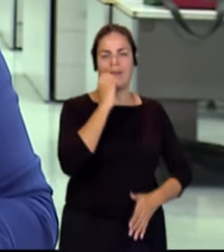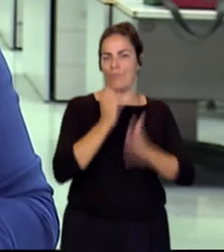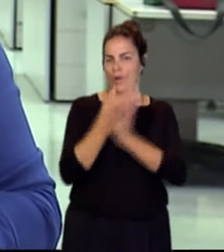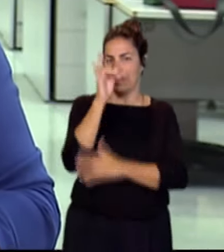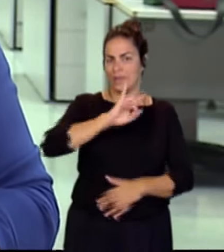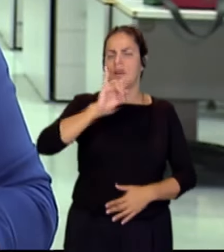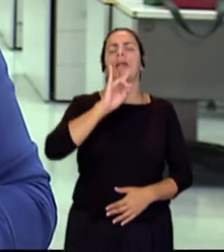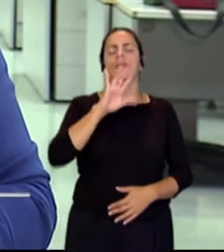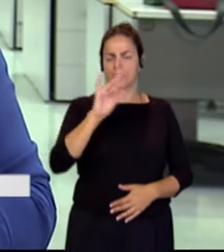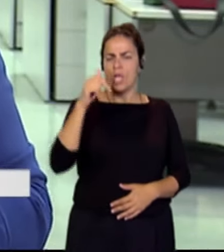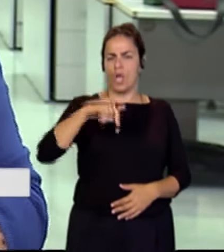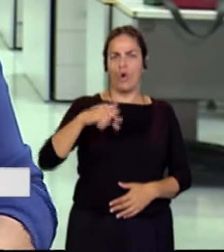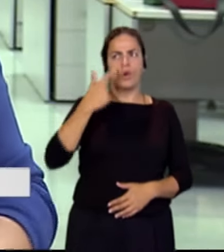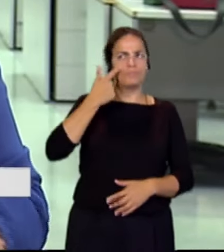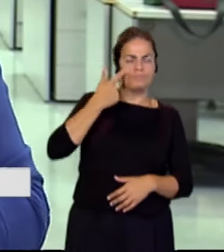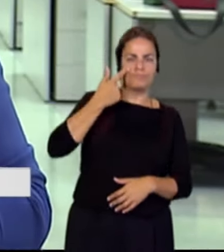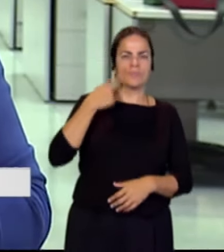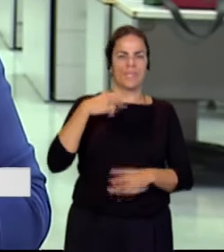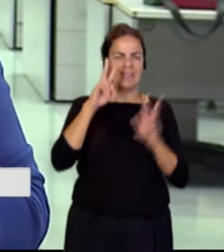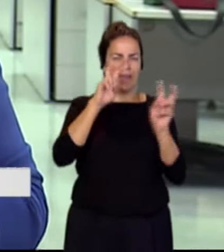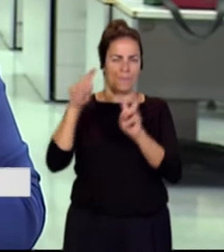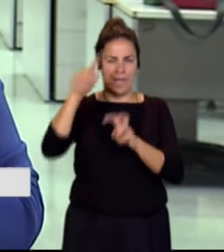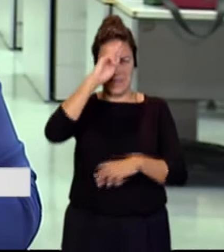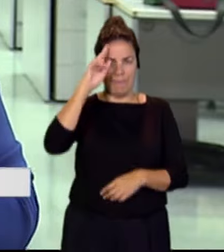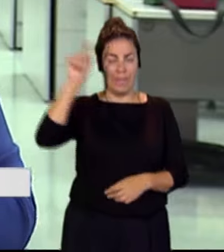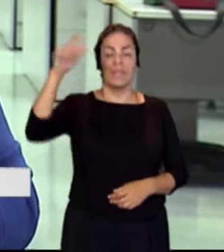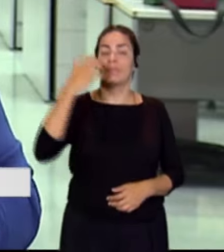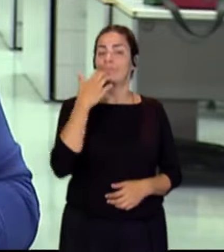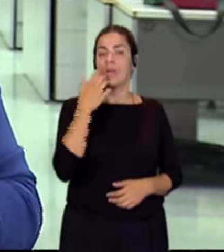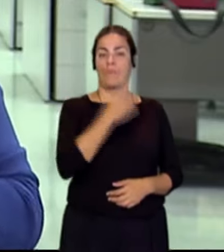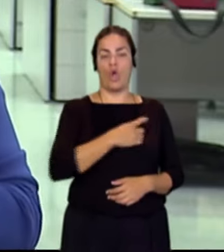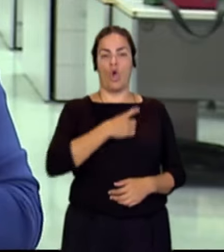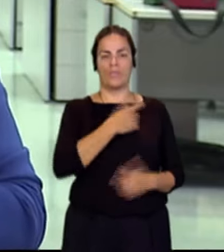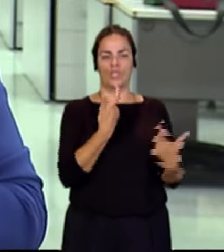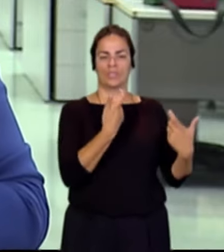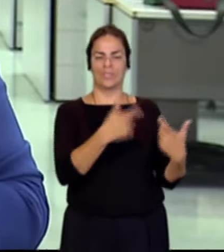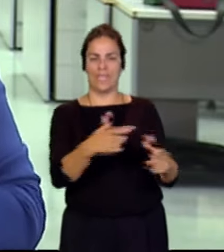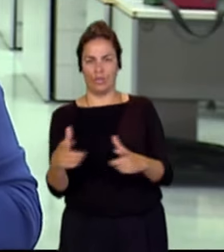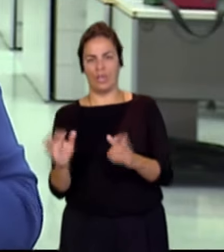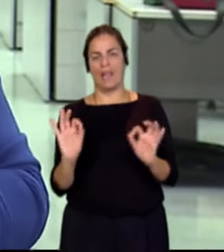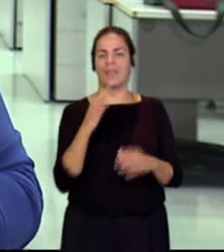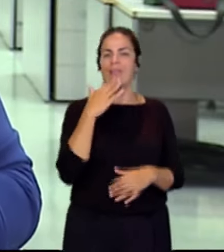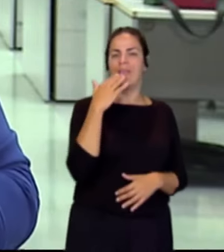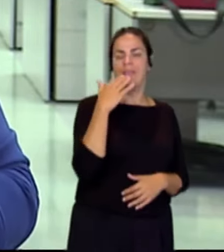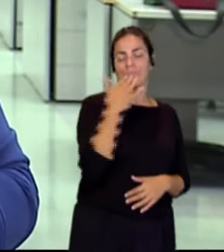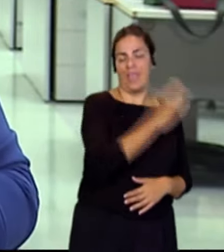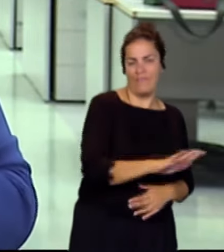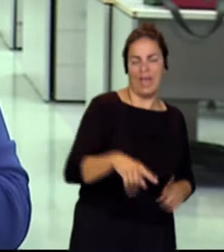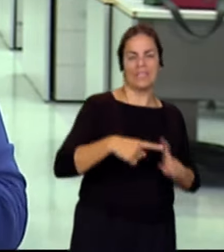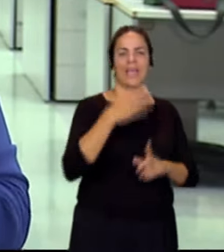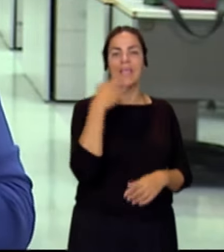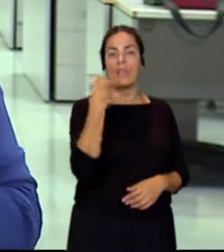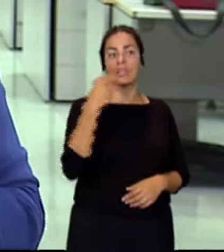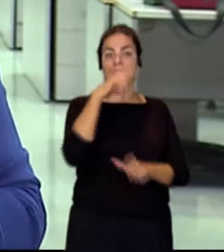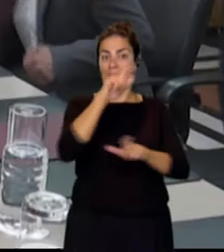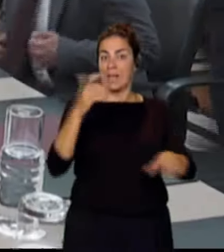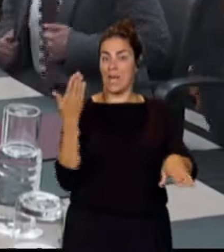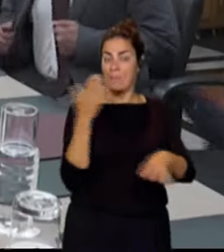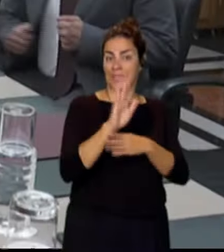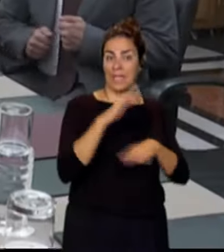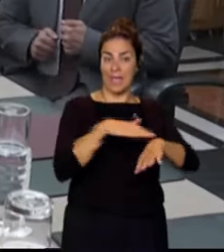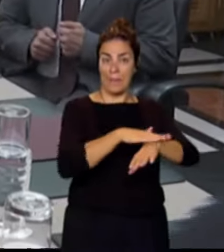varios temas en Madrid por ejemplo la comisión sectorial de infancia y adolescencia representantes del ministerio se reúnen con